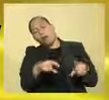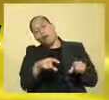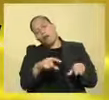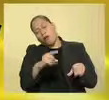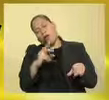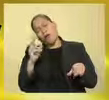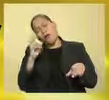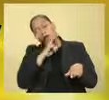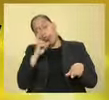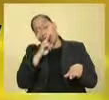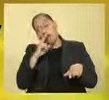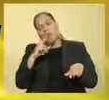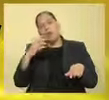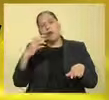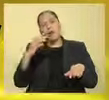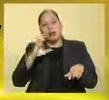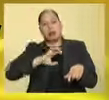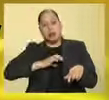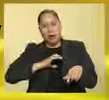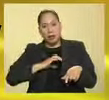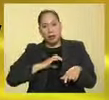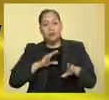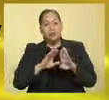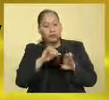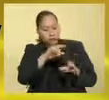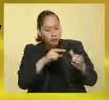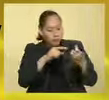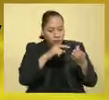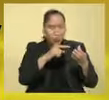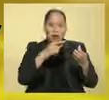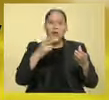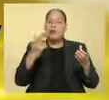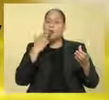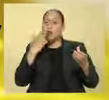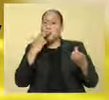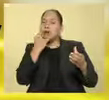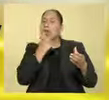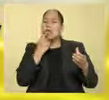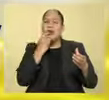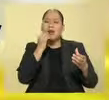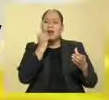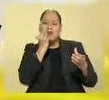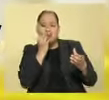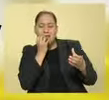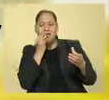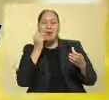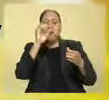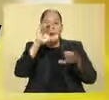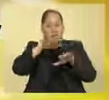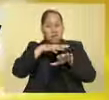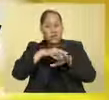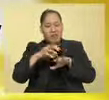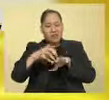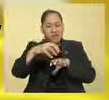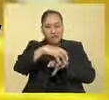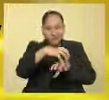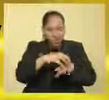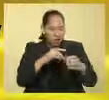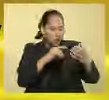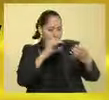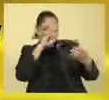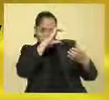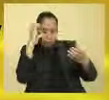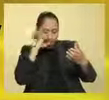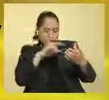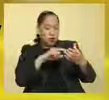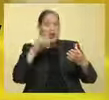cáncer, hospitalizados, o sea, los problemas que te genera en la boca, incluso en los pies, o sea, es un grave problema y